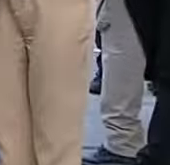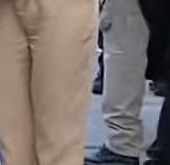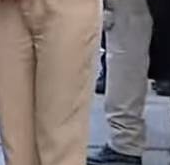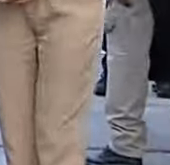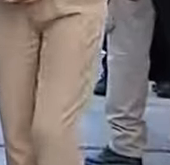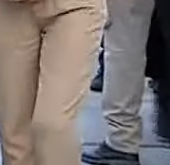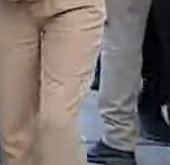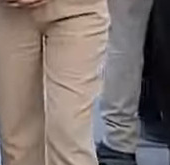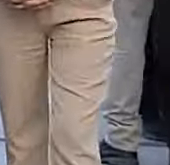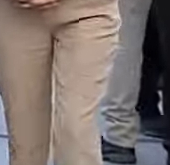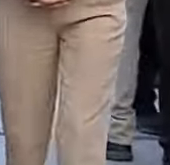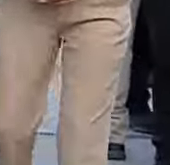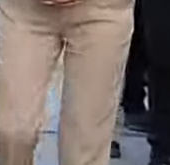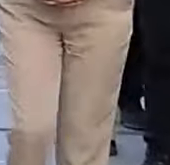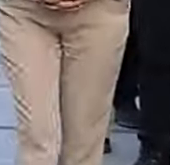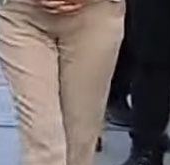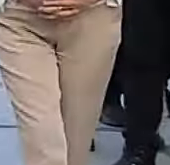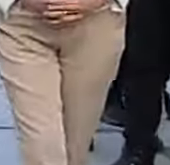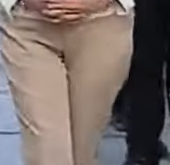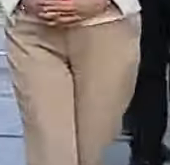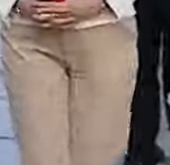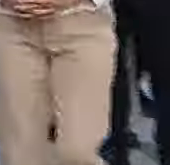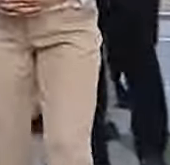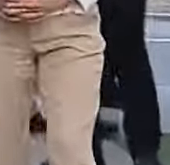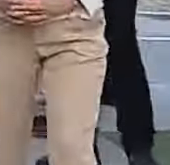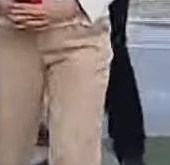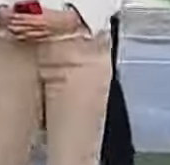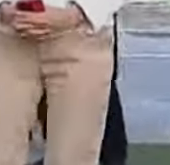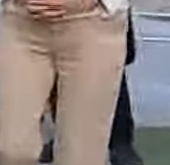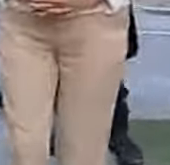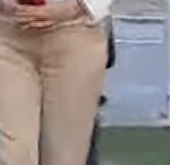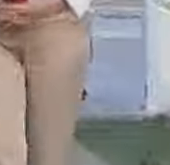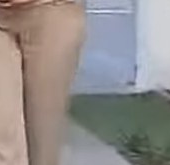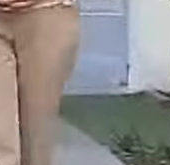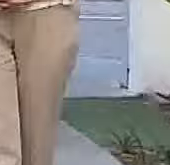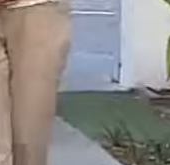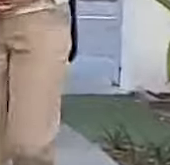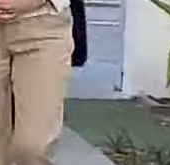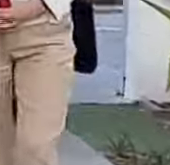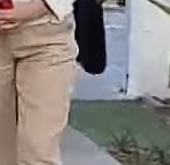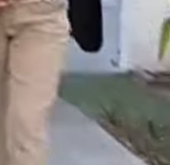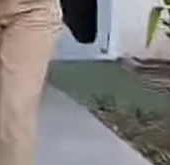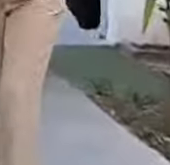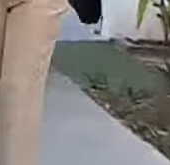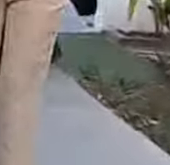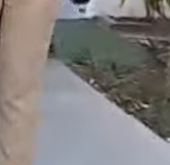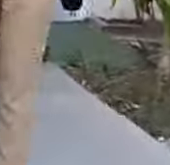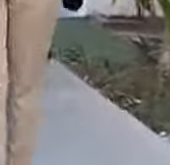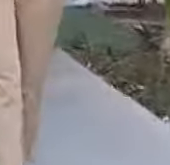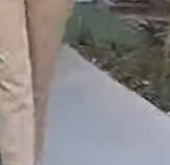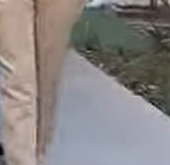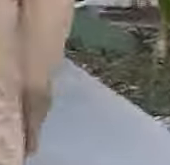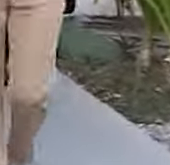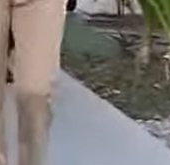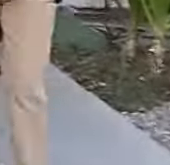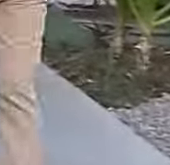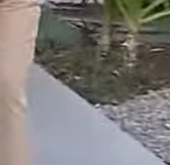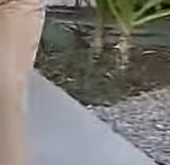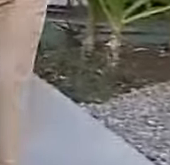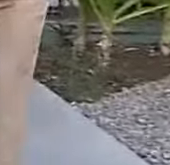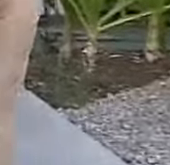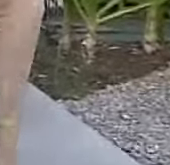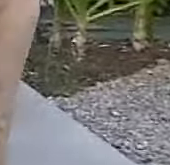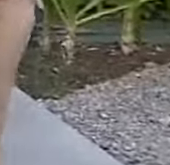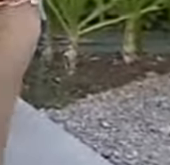Bueno, buenas tardes. Aquí llegando al Parque del Sur de Valencia. Venimos de San Joaquín. De una